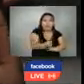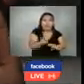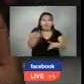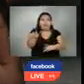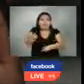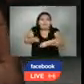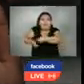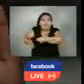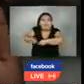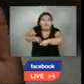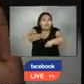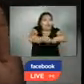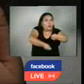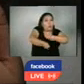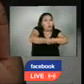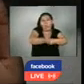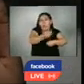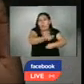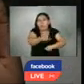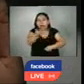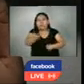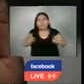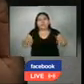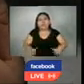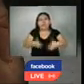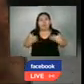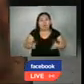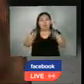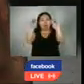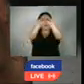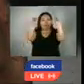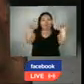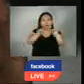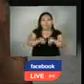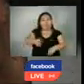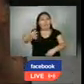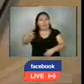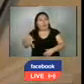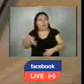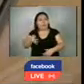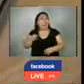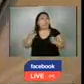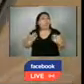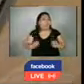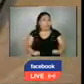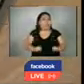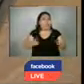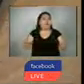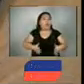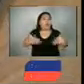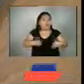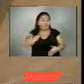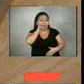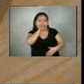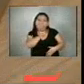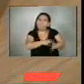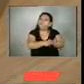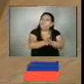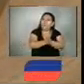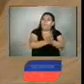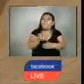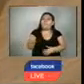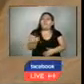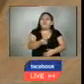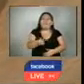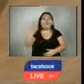dinero intercambiando bienes y servicios en la propia criptomoneda del mundo virtual, lo que es muy interesante para los